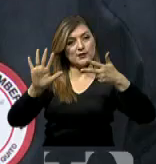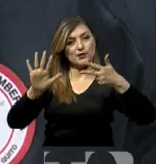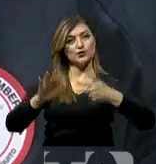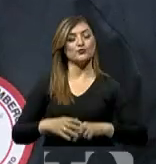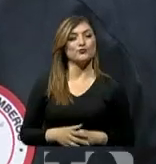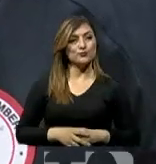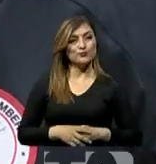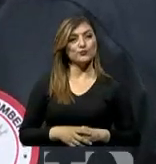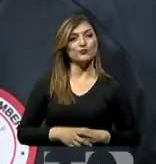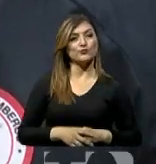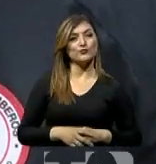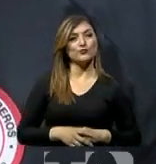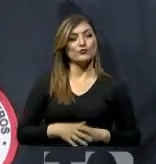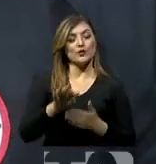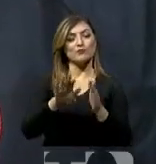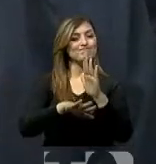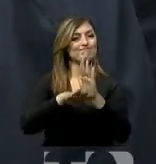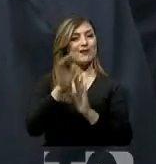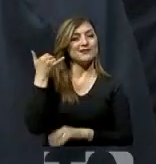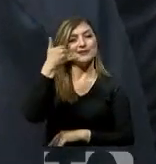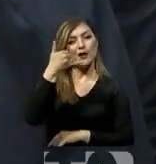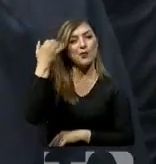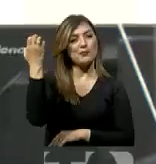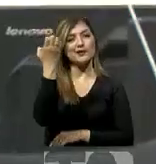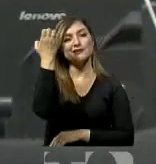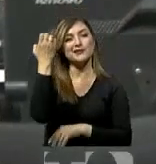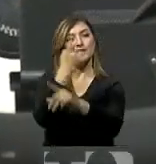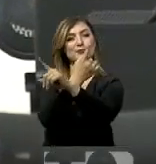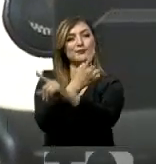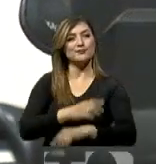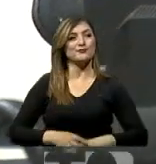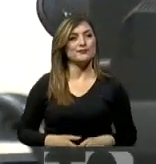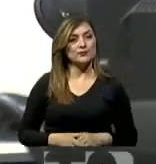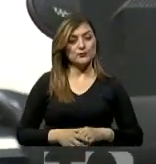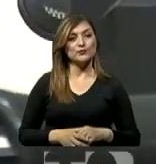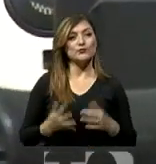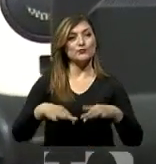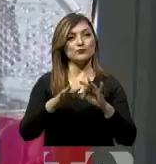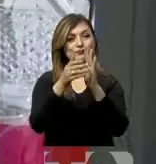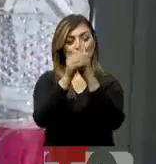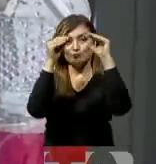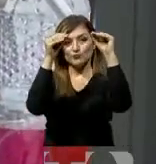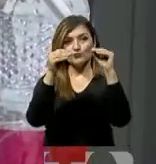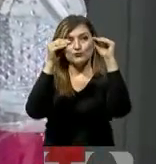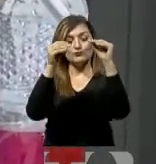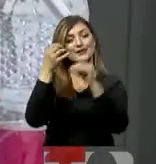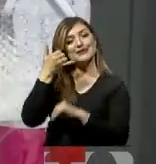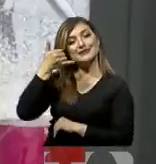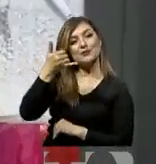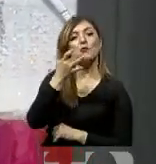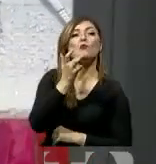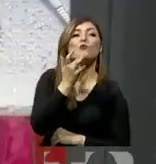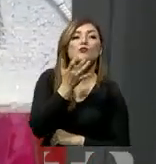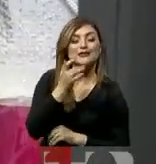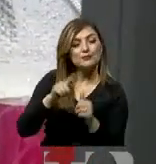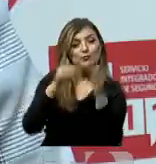reportes, siendo estos los cantones con mayor número de emergencias. Por eso es importante capacitar y gestionar estas llamadas de manera preferente